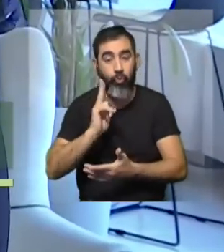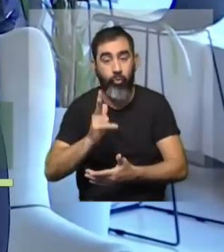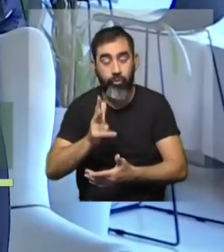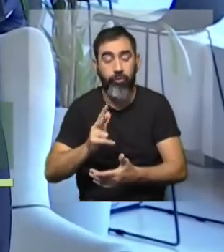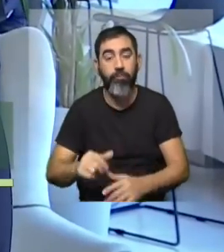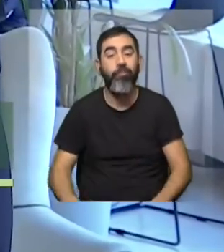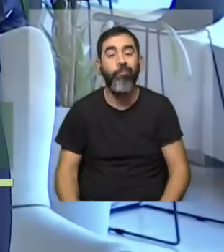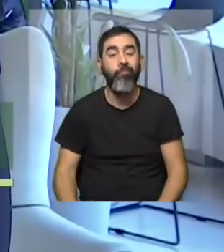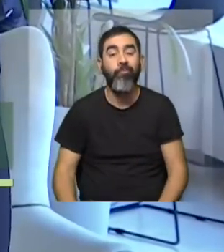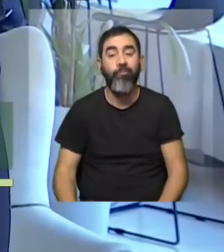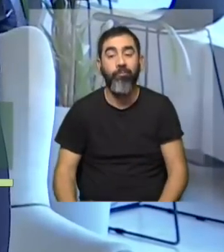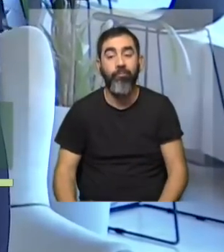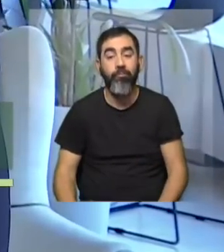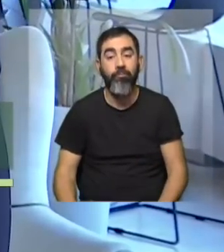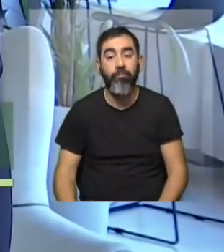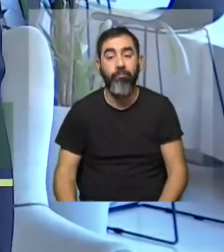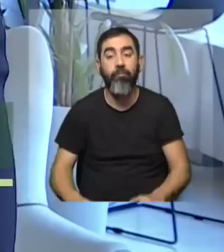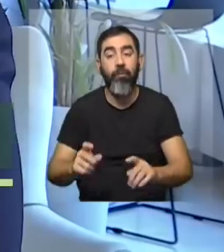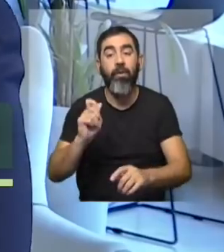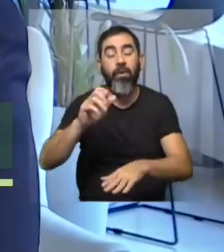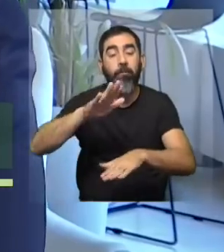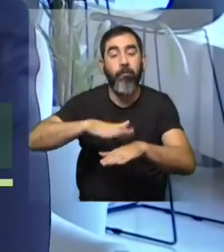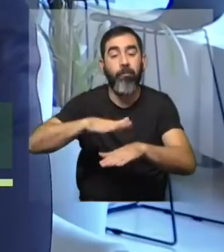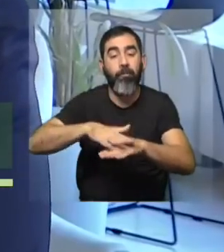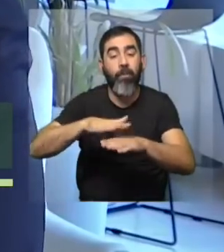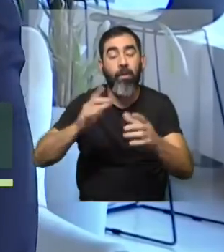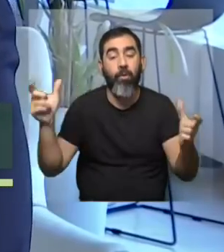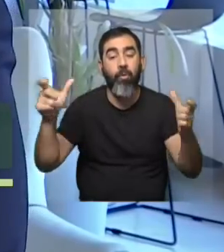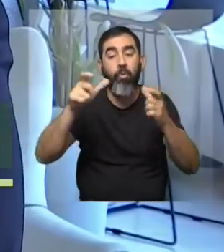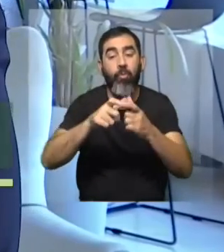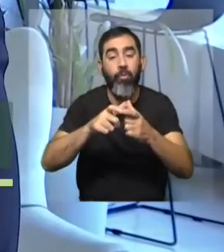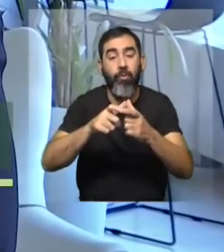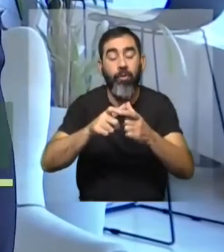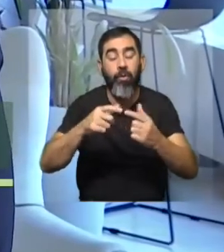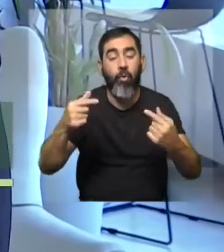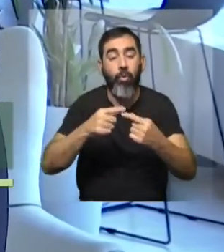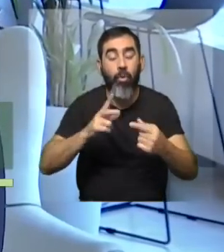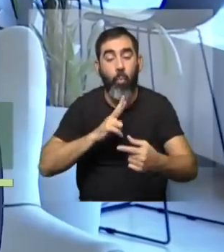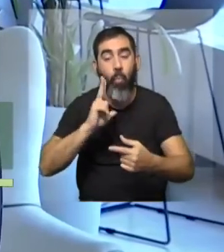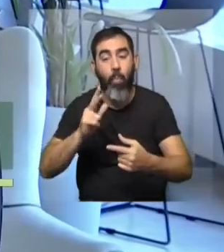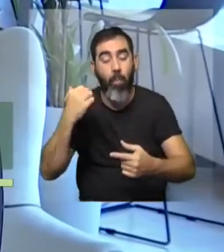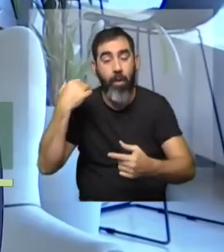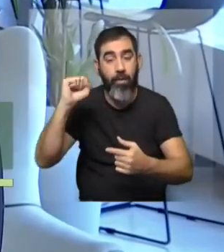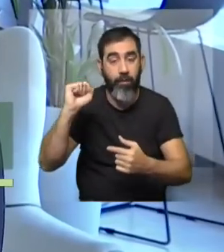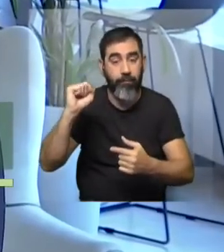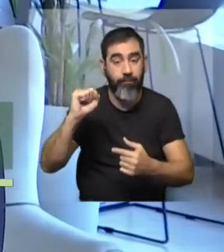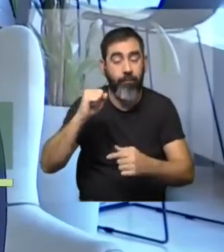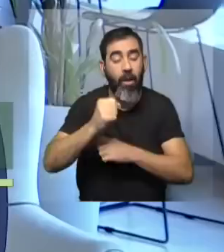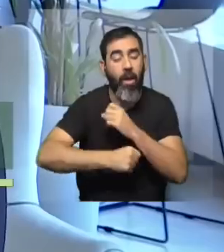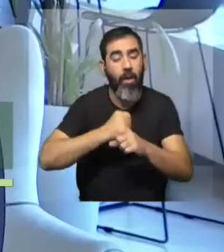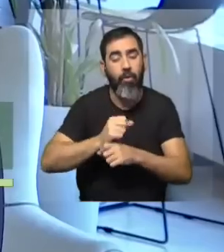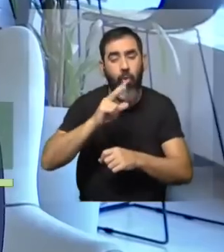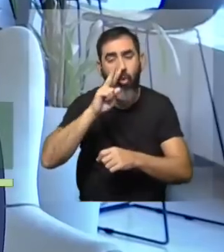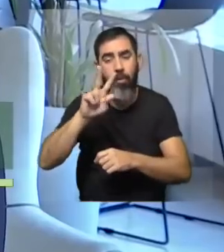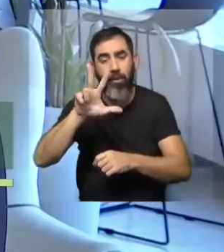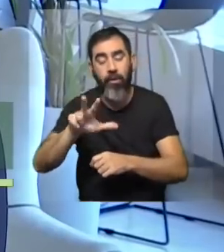de análisis de las responsabilidades en la comisión de crímenes de leso humanidad en nuestro país a partir del año 2003